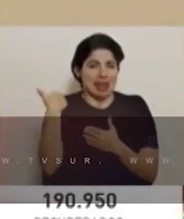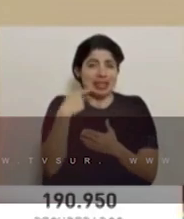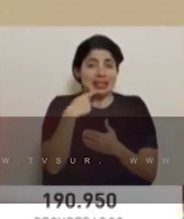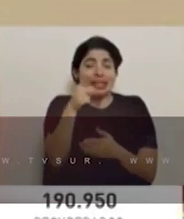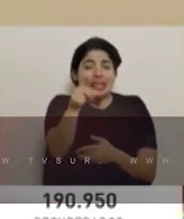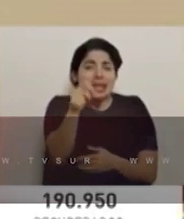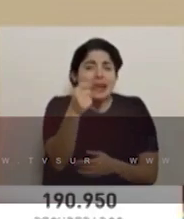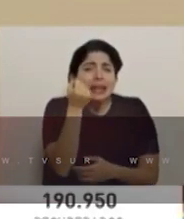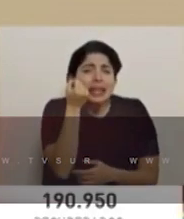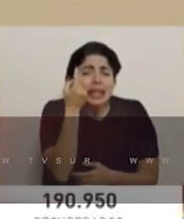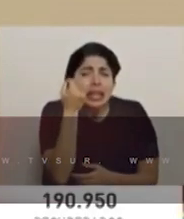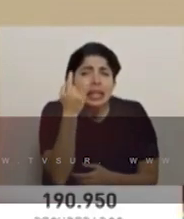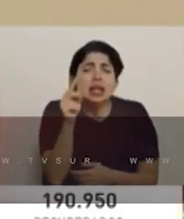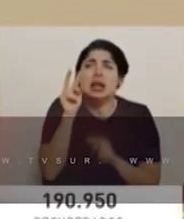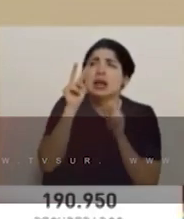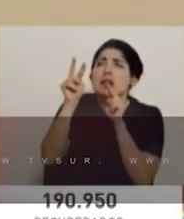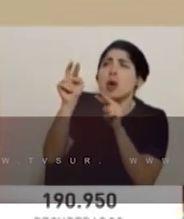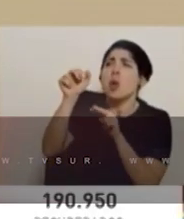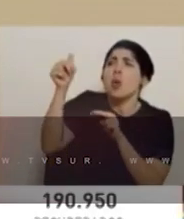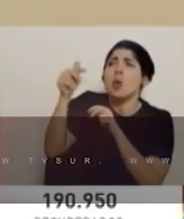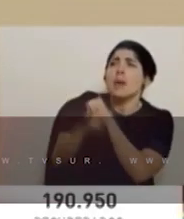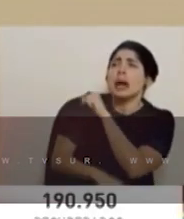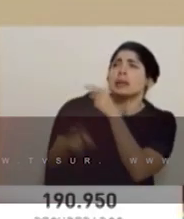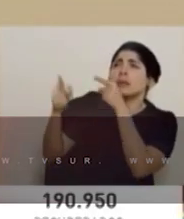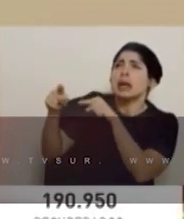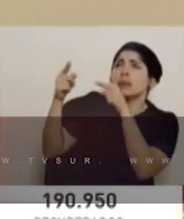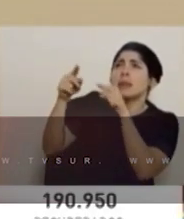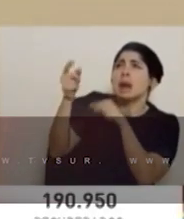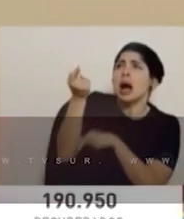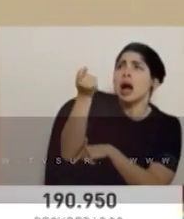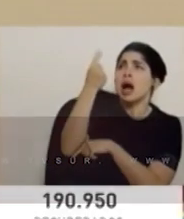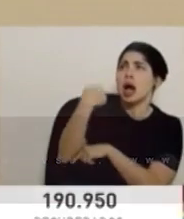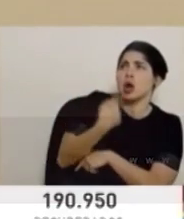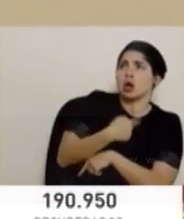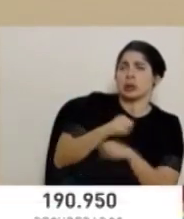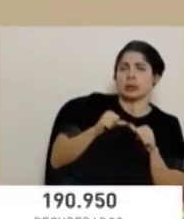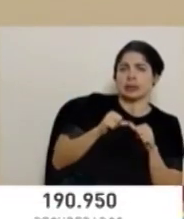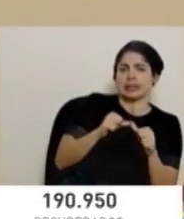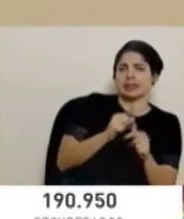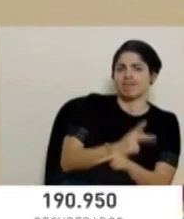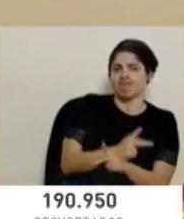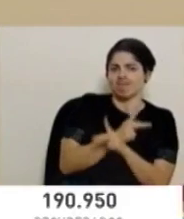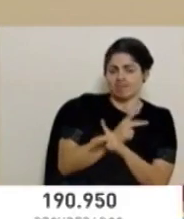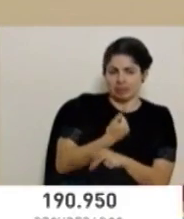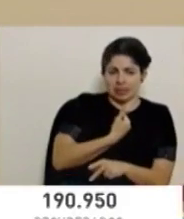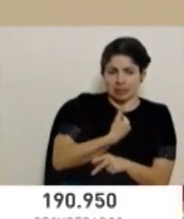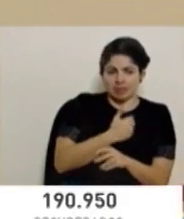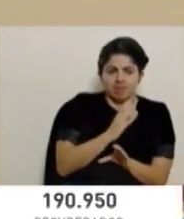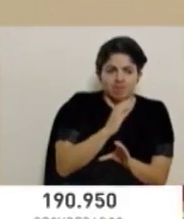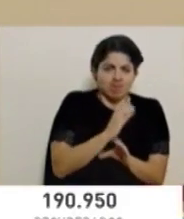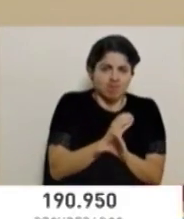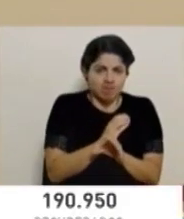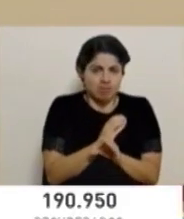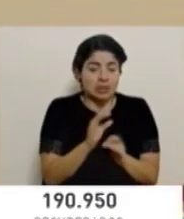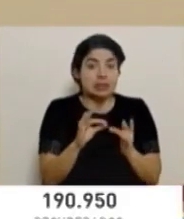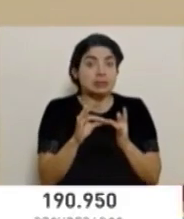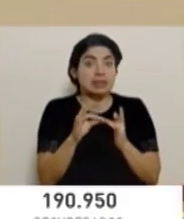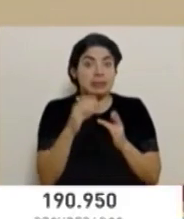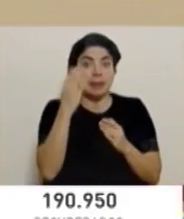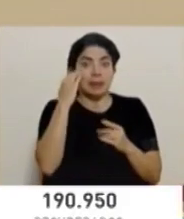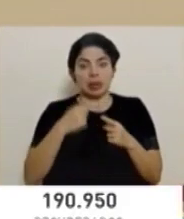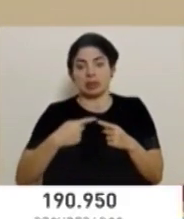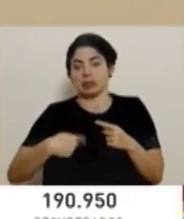está pasando en otros países y que sigamos protegiendo los nosotros que sigamos cuidando nos sobre todo de cara a